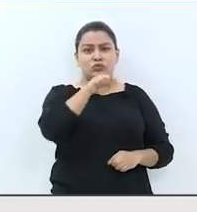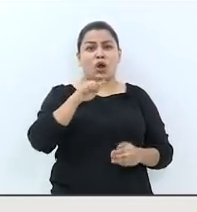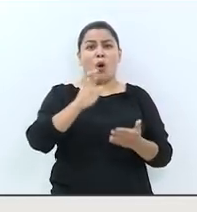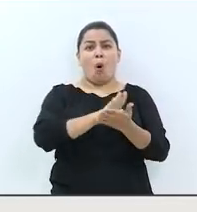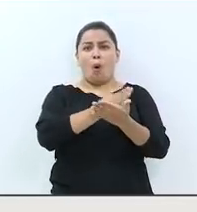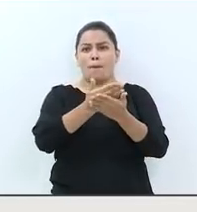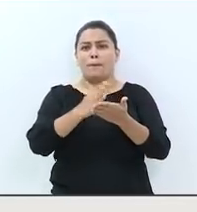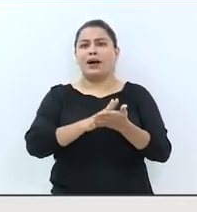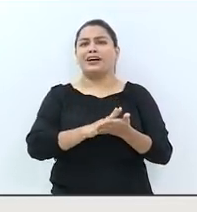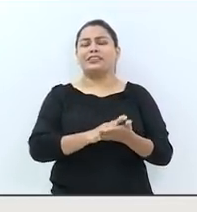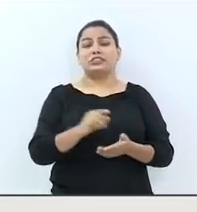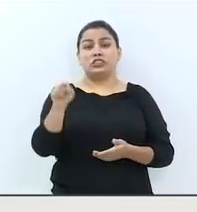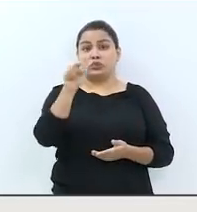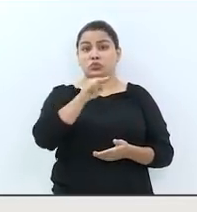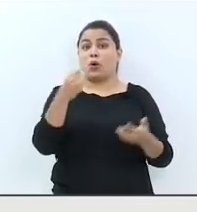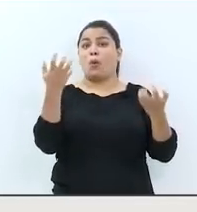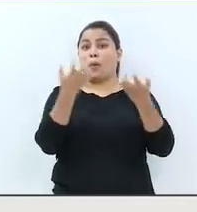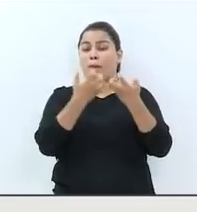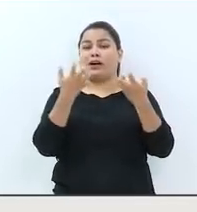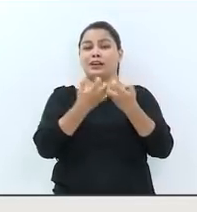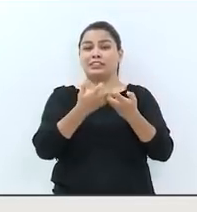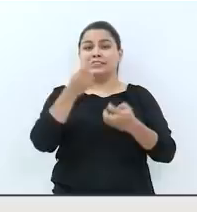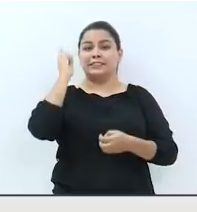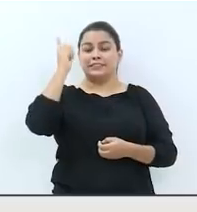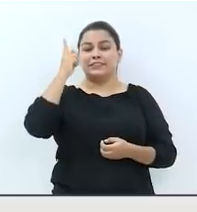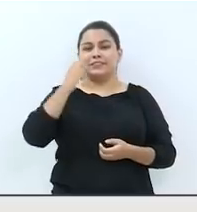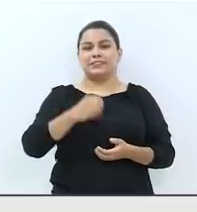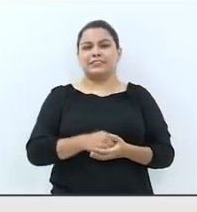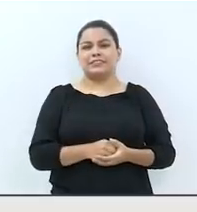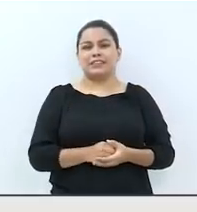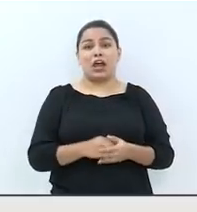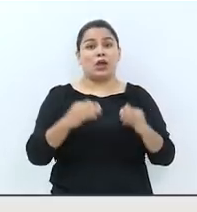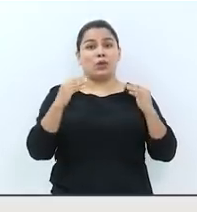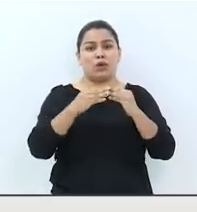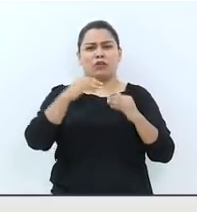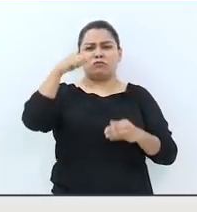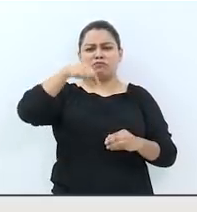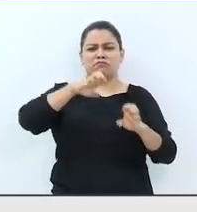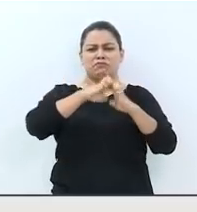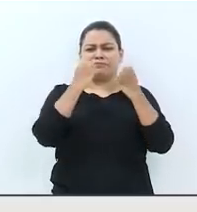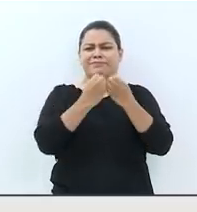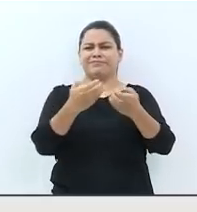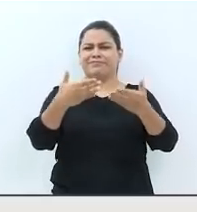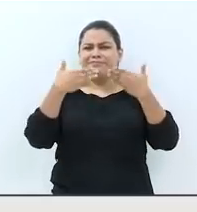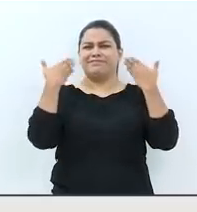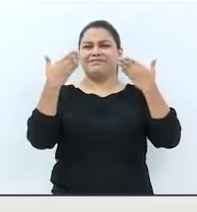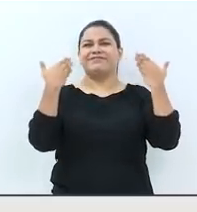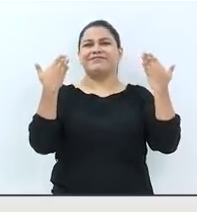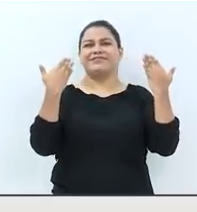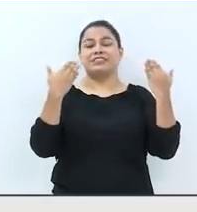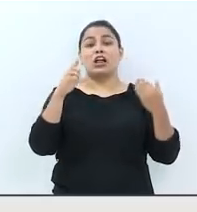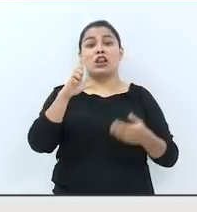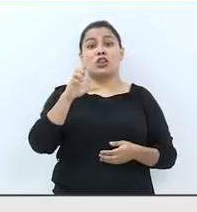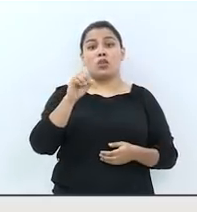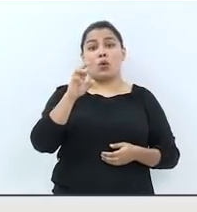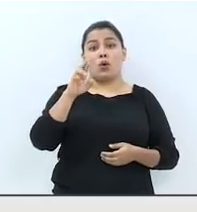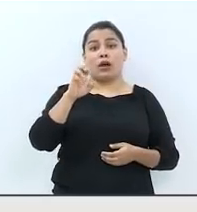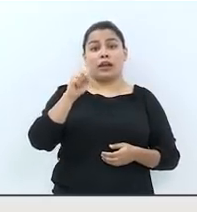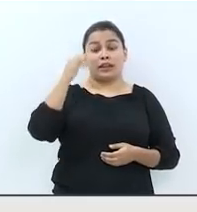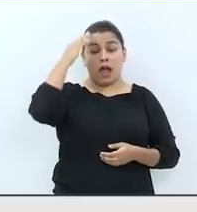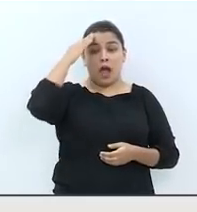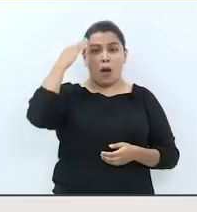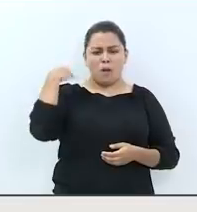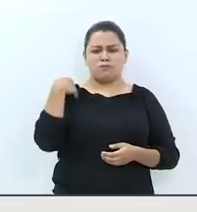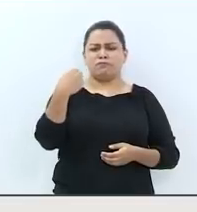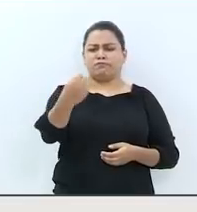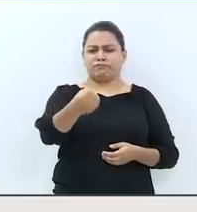todos, compartiendo con ustedes, compañeras y compañeros docentes, y con este equipazo. Lorena, cuéntenos, en el